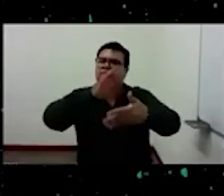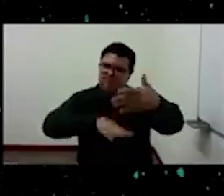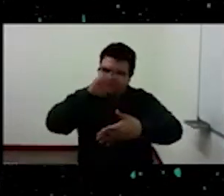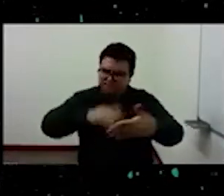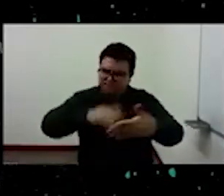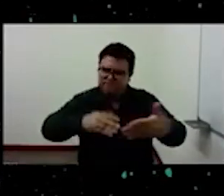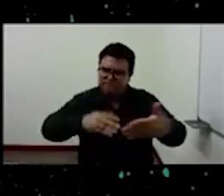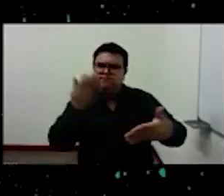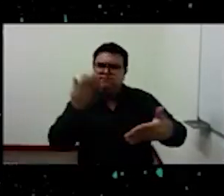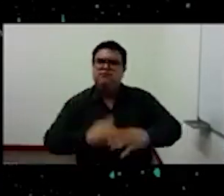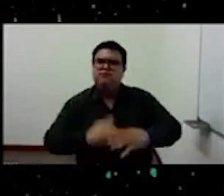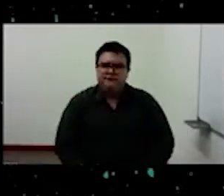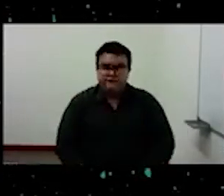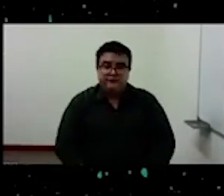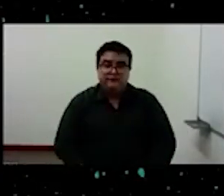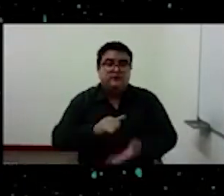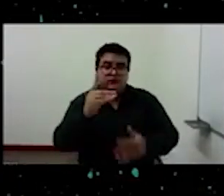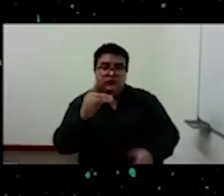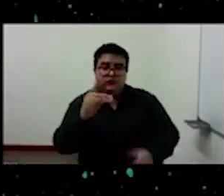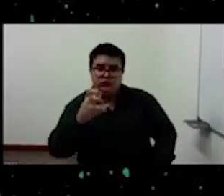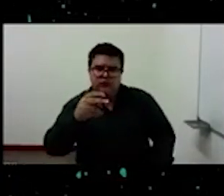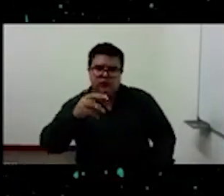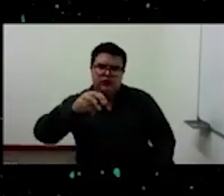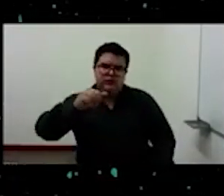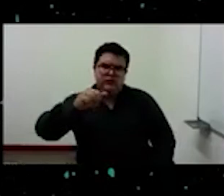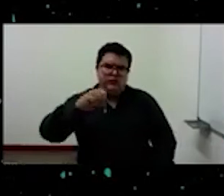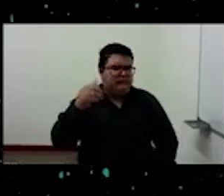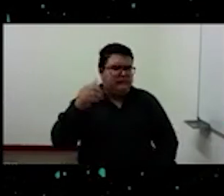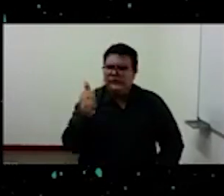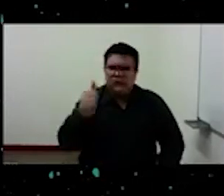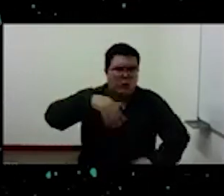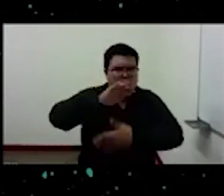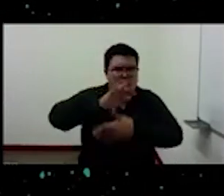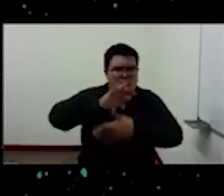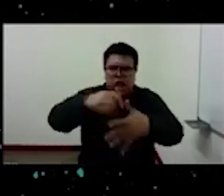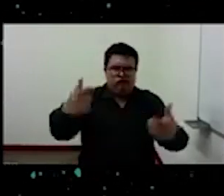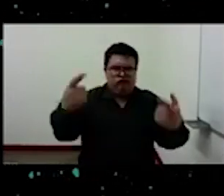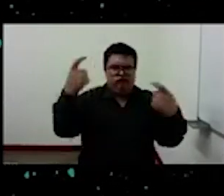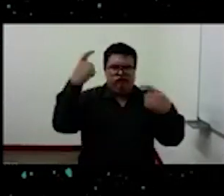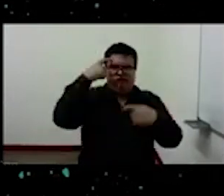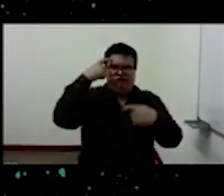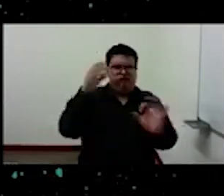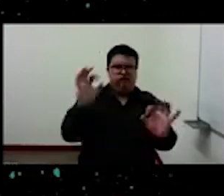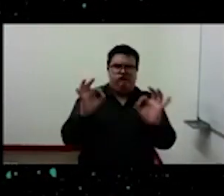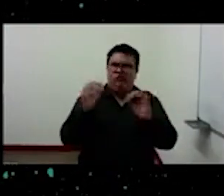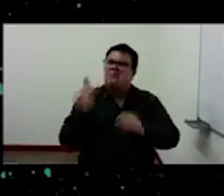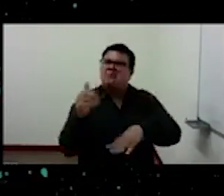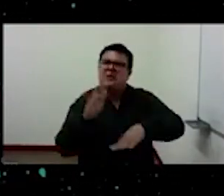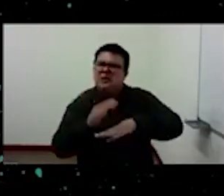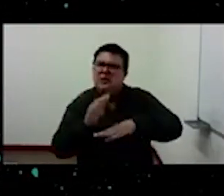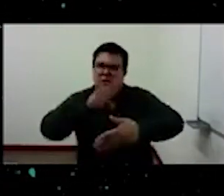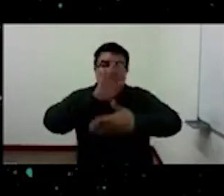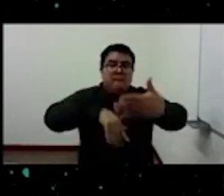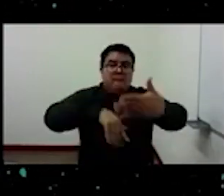sentido que Cézanne, el más místico y visionario de los pintores, dice que la pintura es lo naciente.